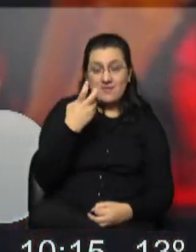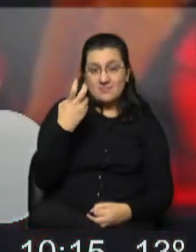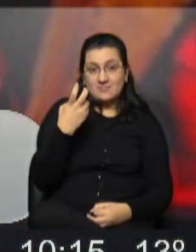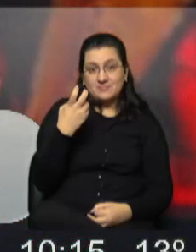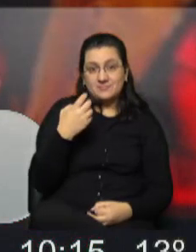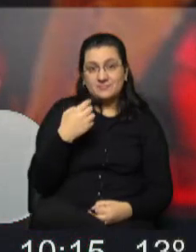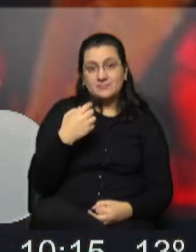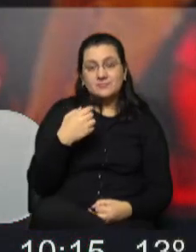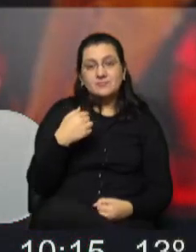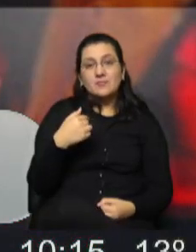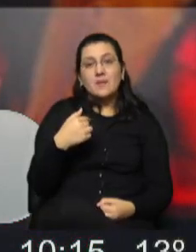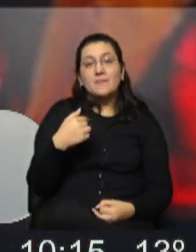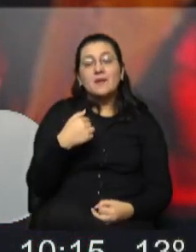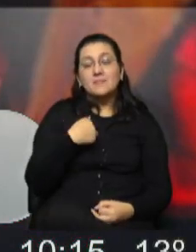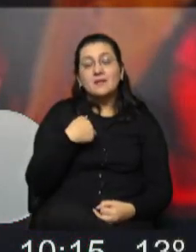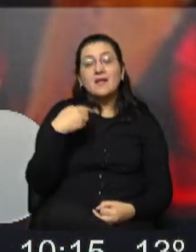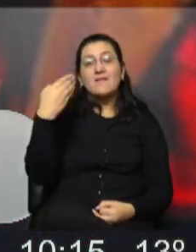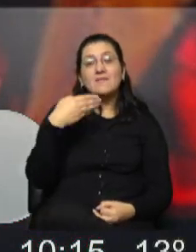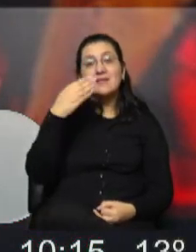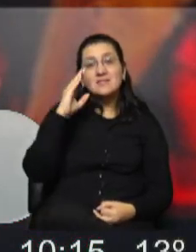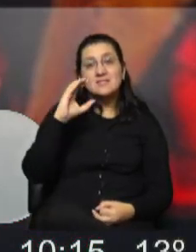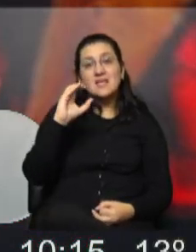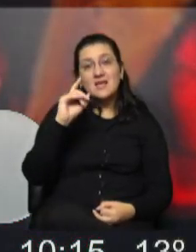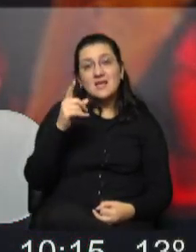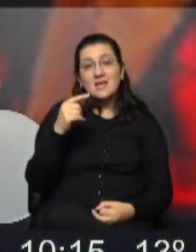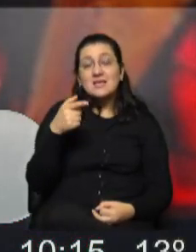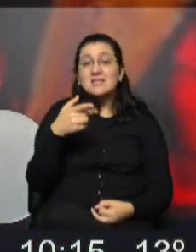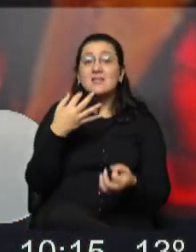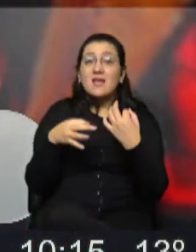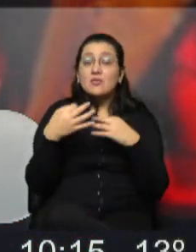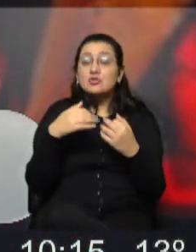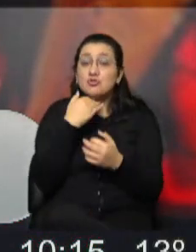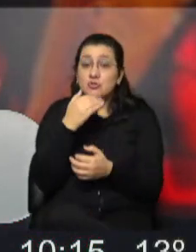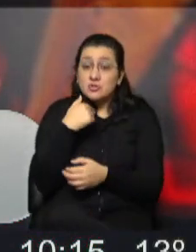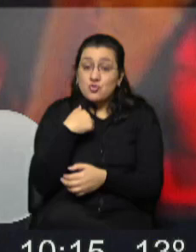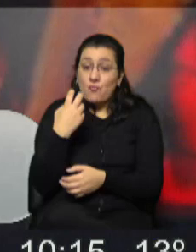poco la BCG fue ese teatro que yo no sé si estaba buscando,